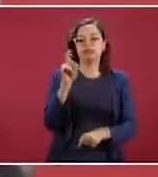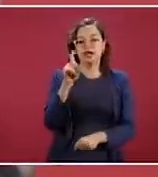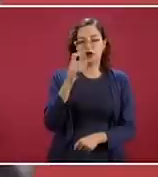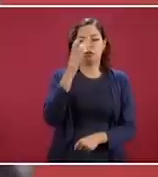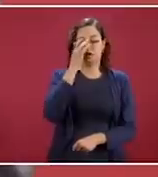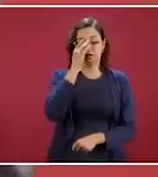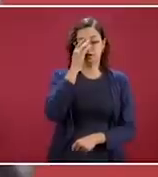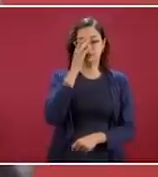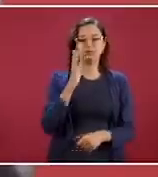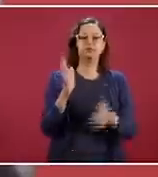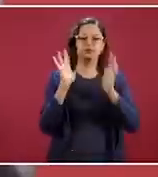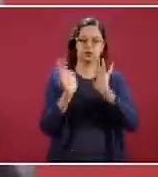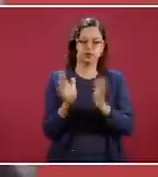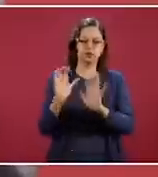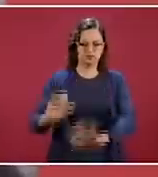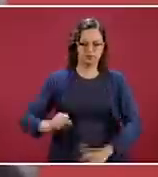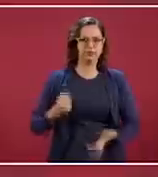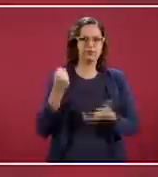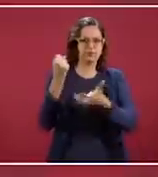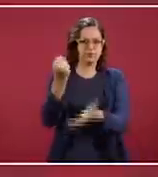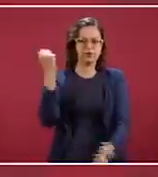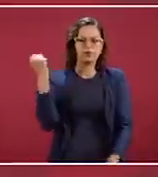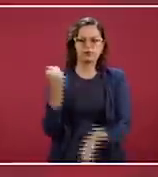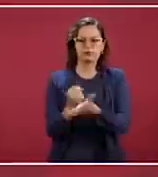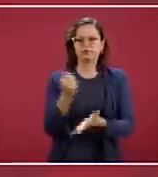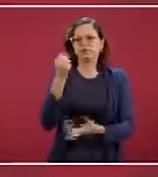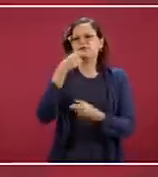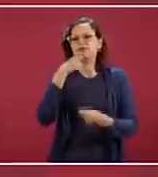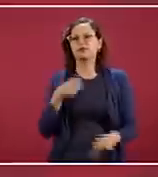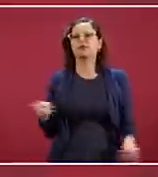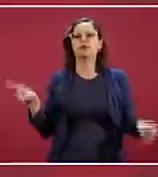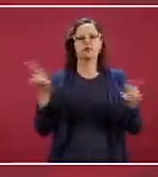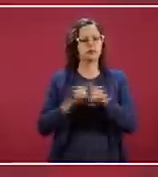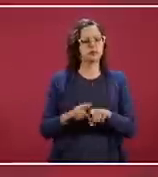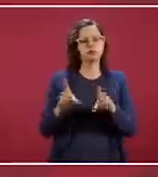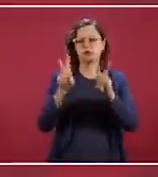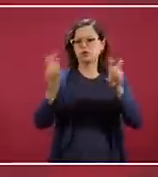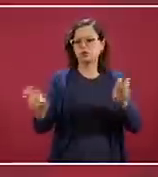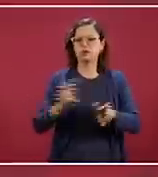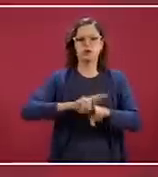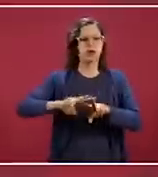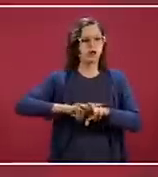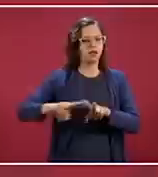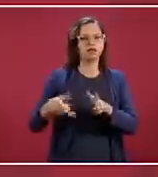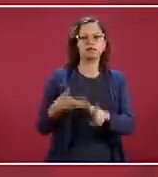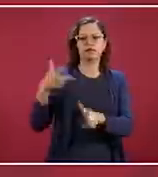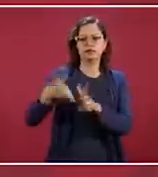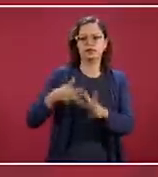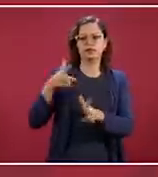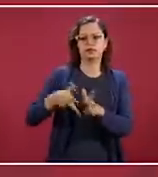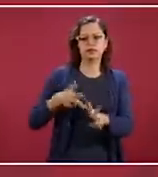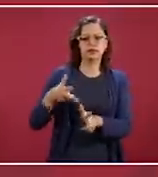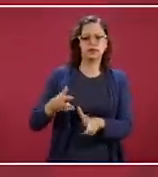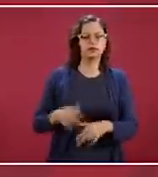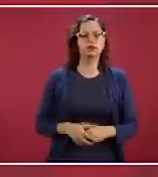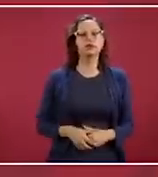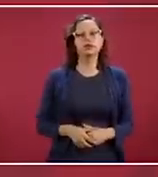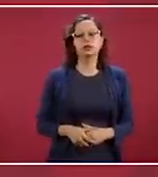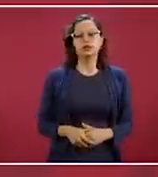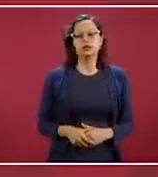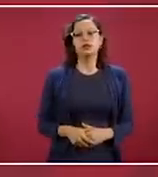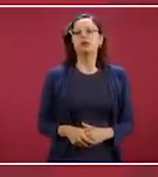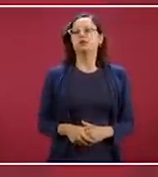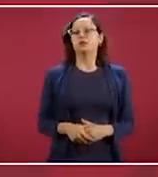autorizado el presupuesto. Y lo mismo con los trenes, y se les